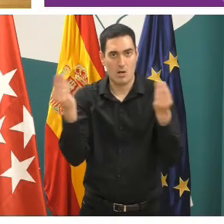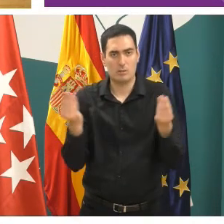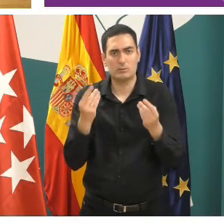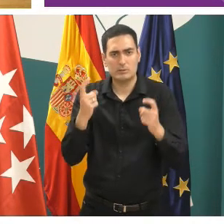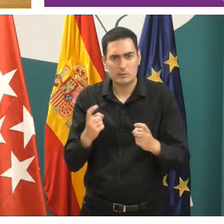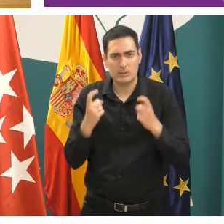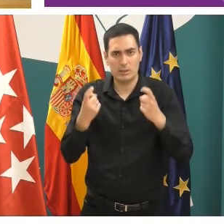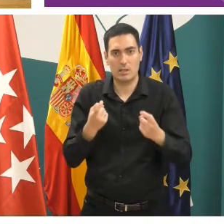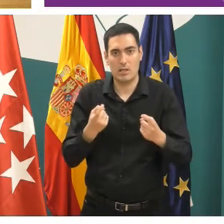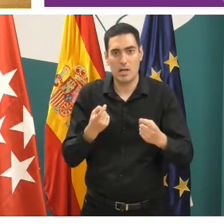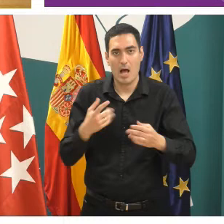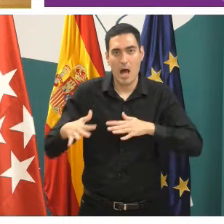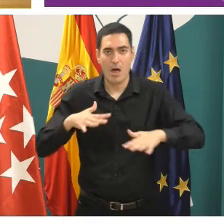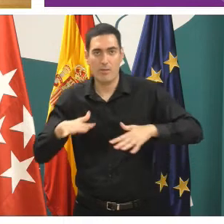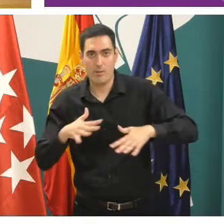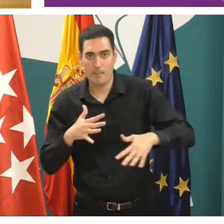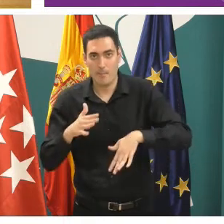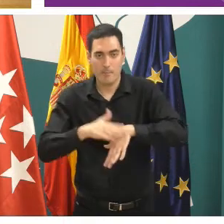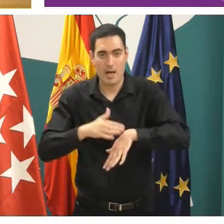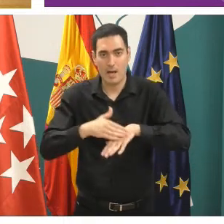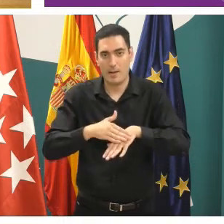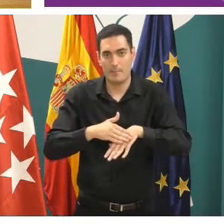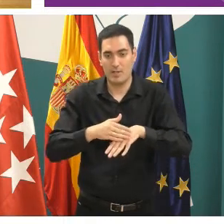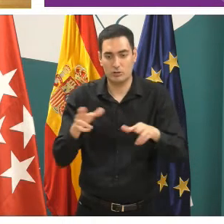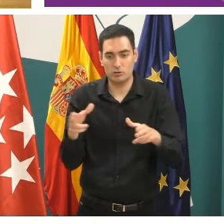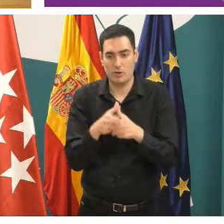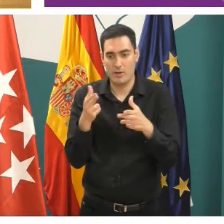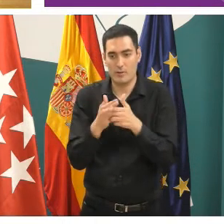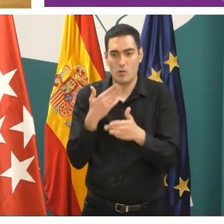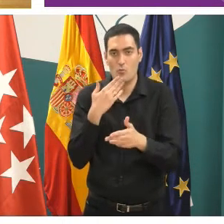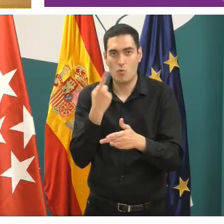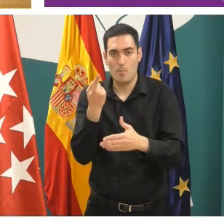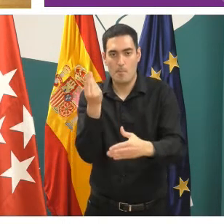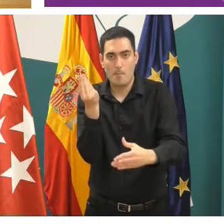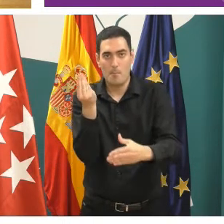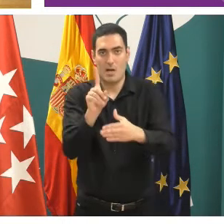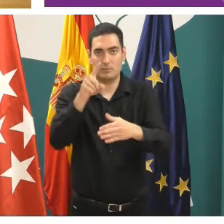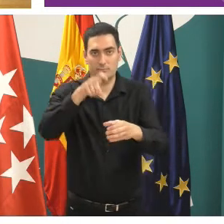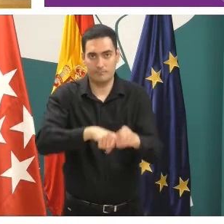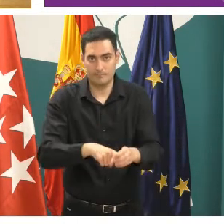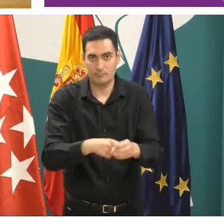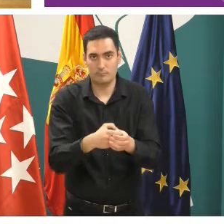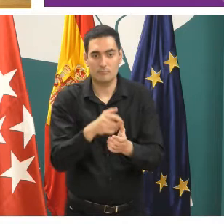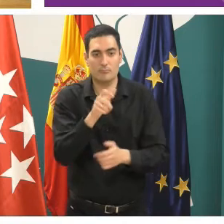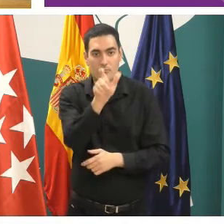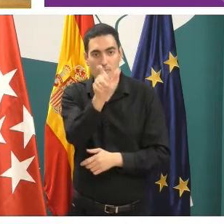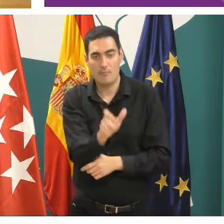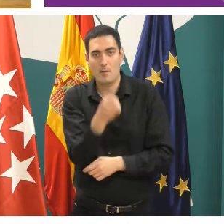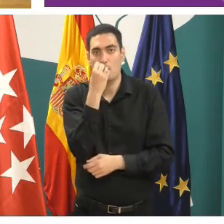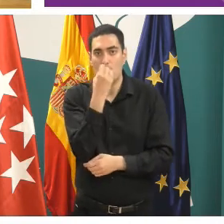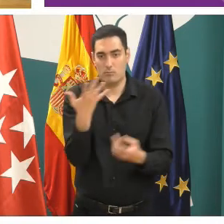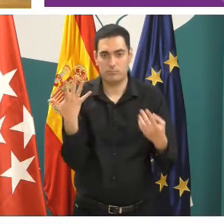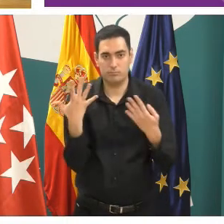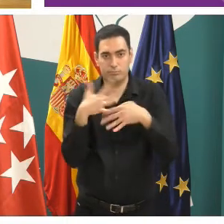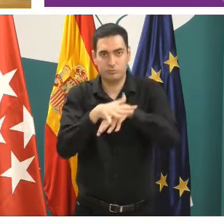cabo acciones para que sean uno más en la sociedad, para que todas las personas tengan una mejor y mayor inclusión en